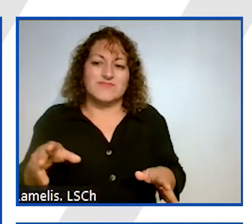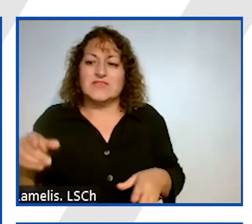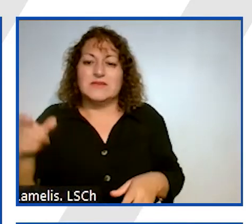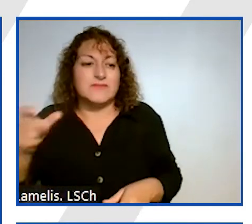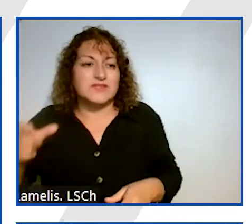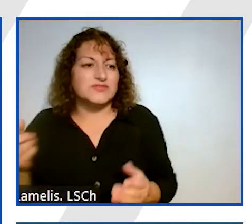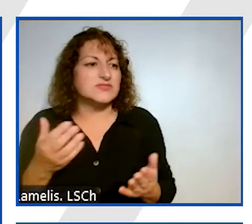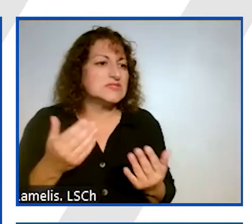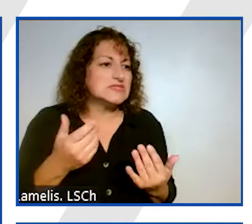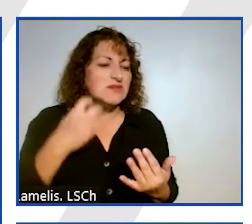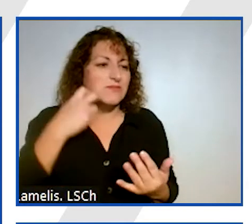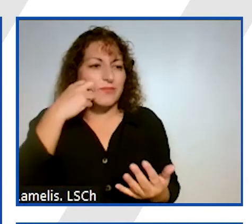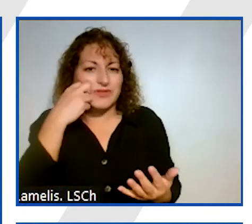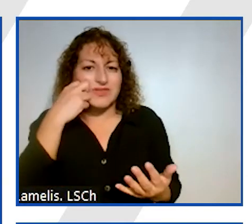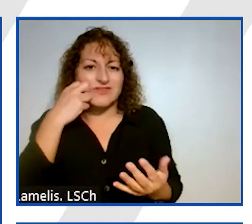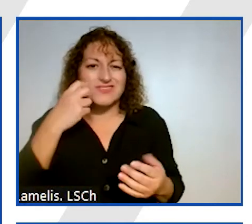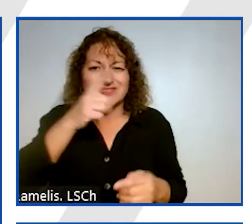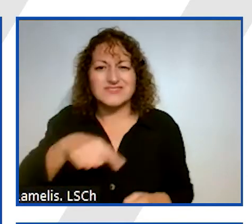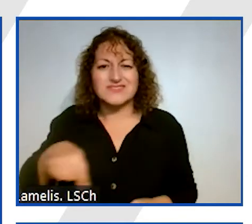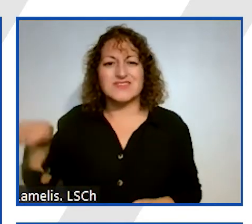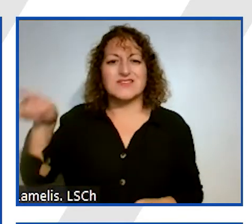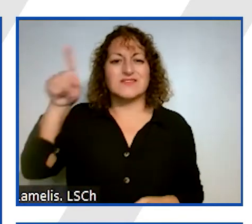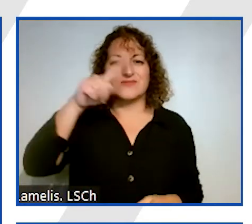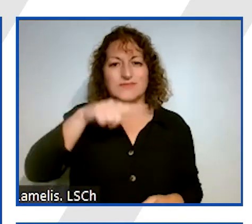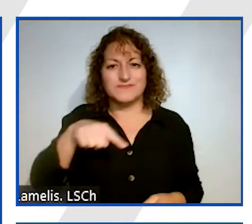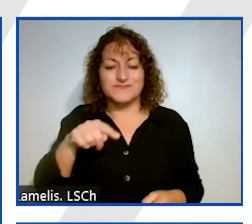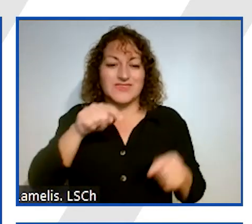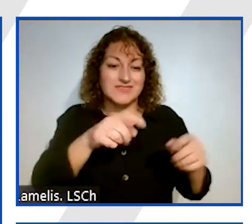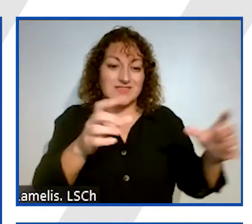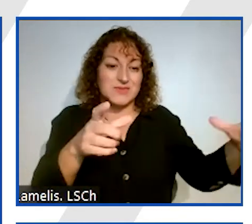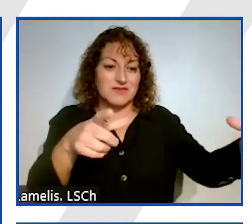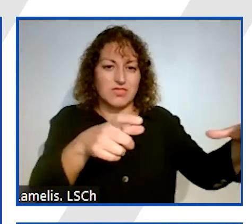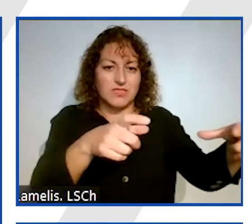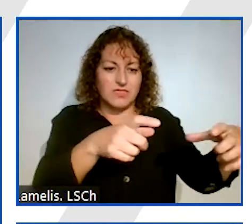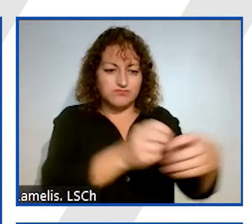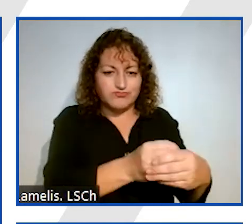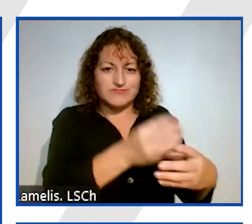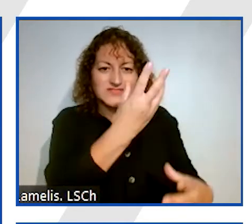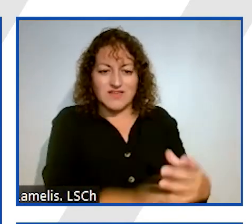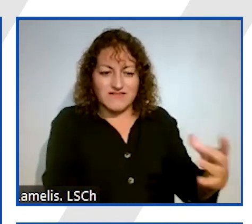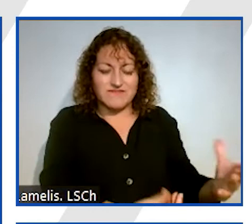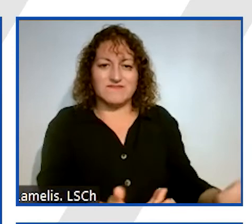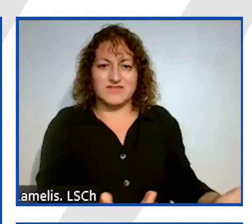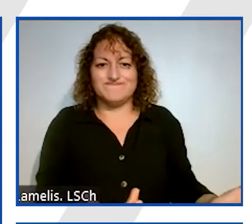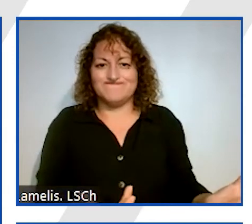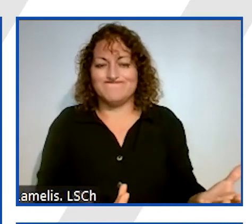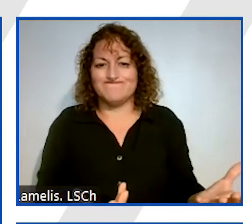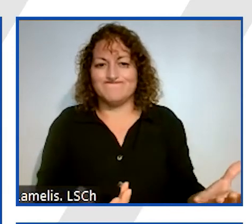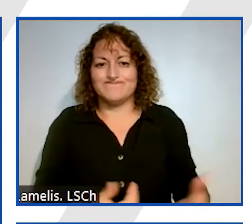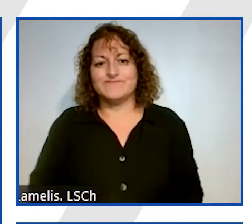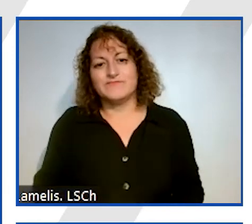Cambiamos de especie hasta que la desaparezcamos, y una vez que se desaparece, cambiamos la especie. Y eso es básicamente nuestra